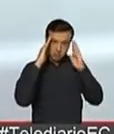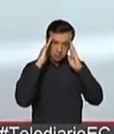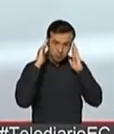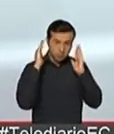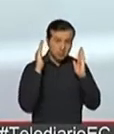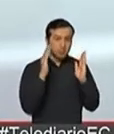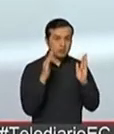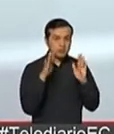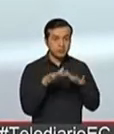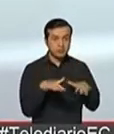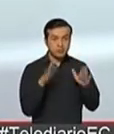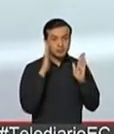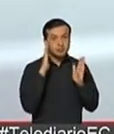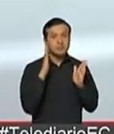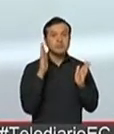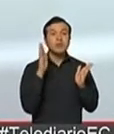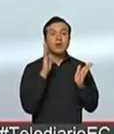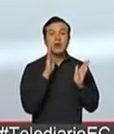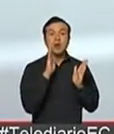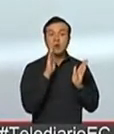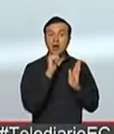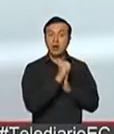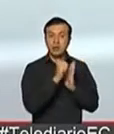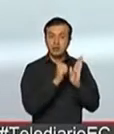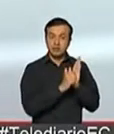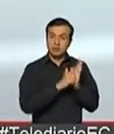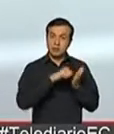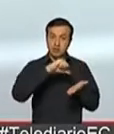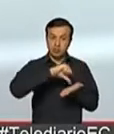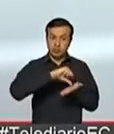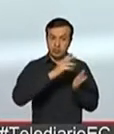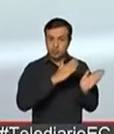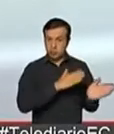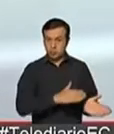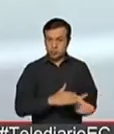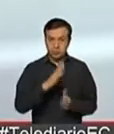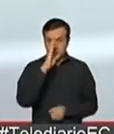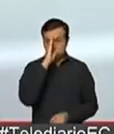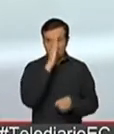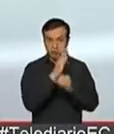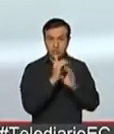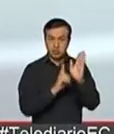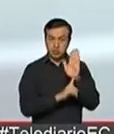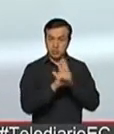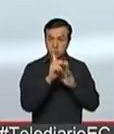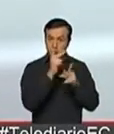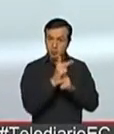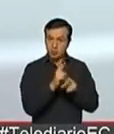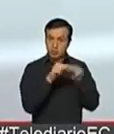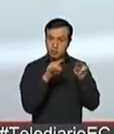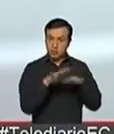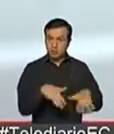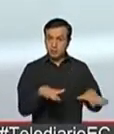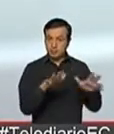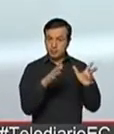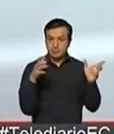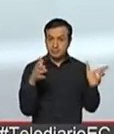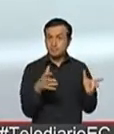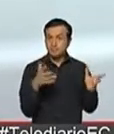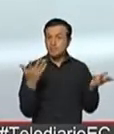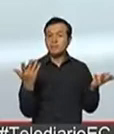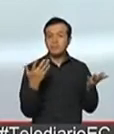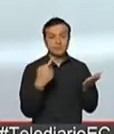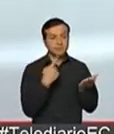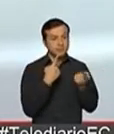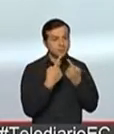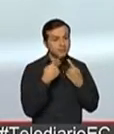ojos para poder desarrollar una agenda urbana que te permita alcanzar objetivos de desarrollo sostenible. Estos objetivos se discuten en